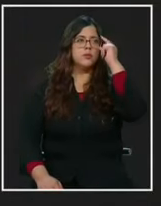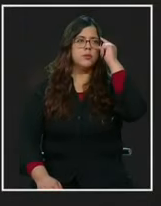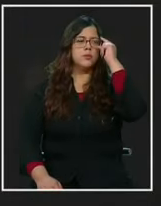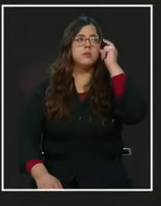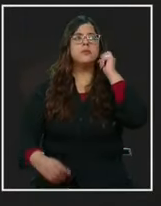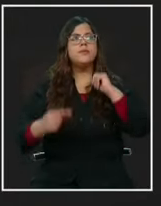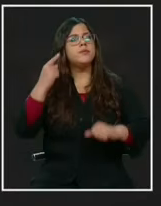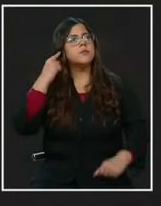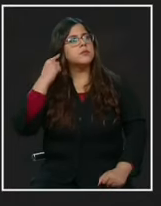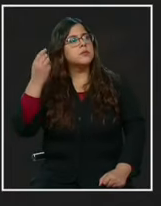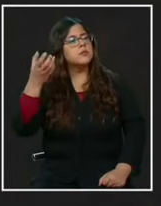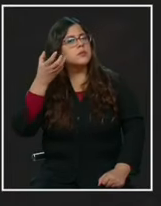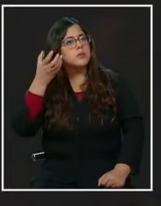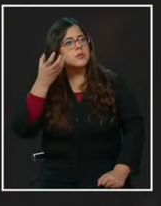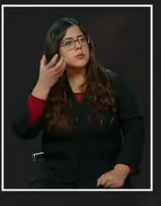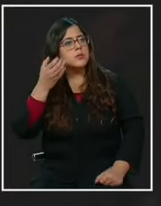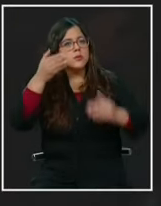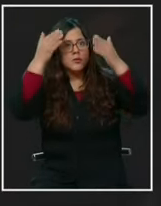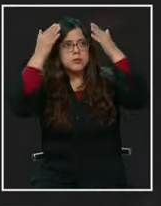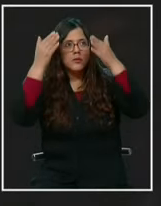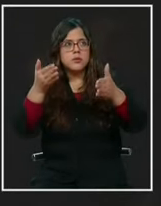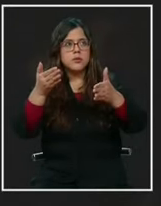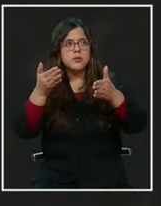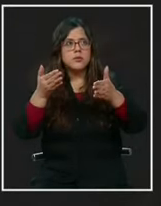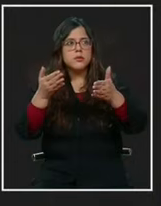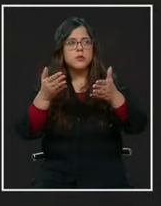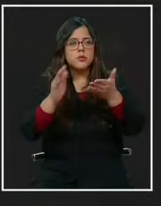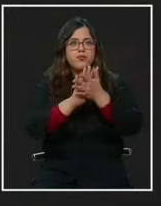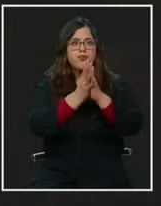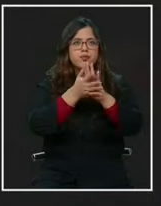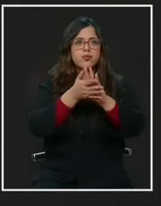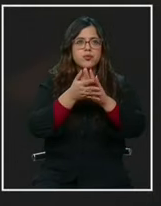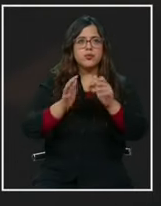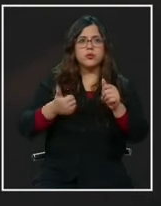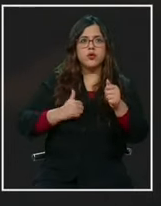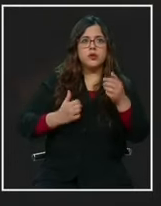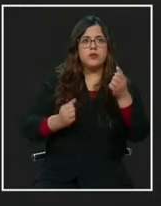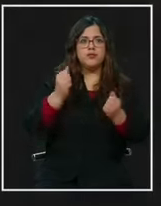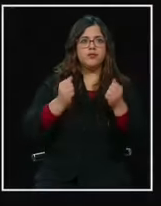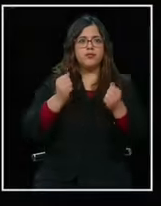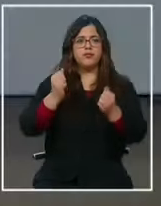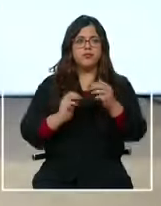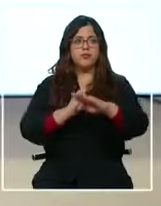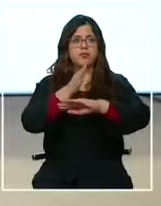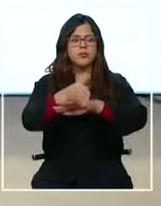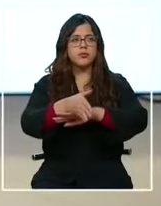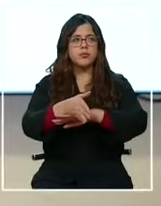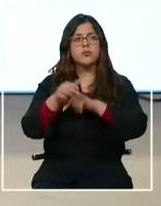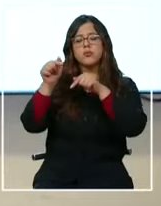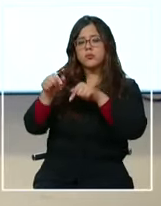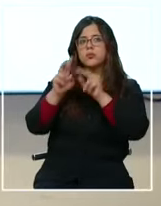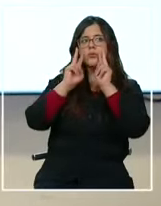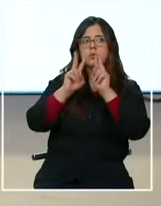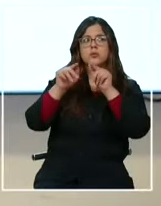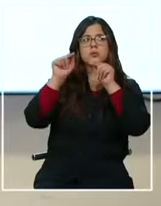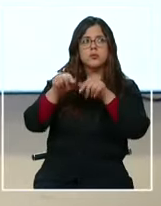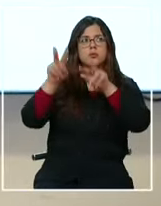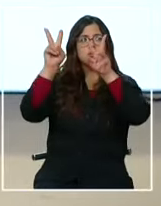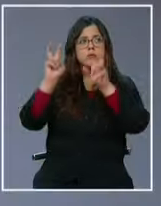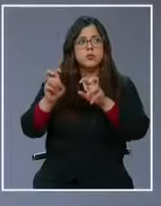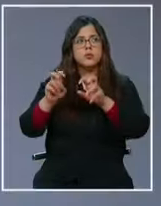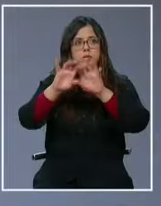Atento a todos los carros que están en el procedimiento Dinastía Dragón Sur. Pudimos establecer que este es un modus